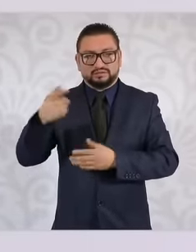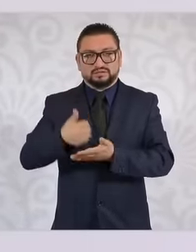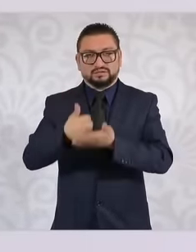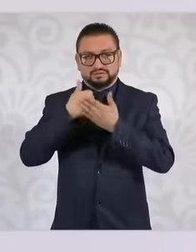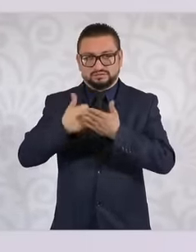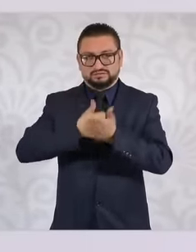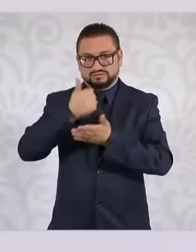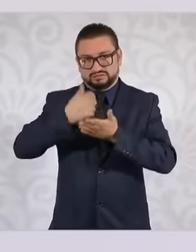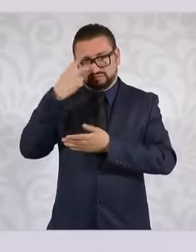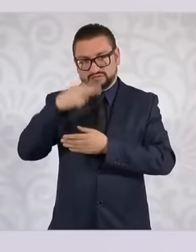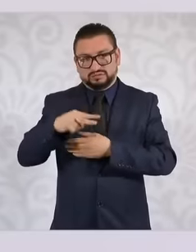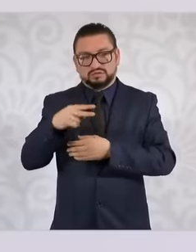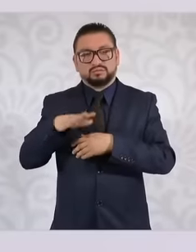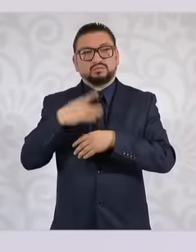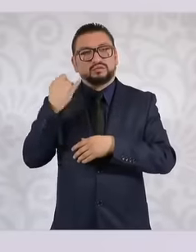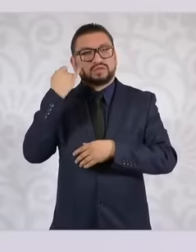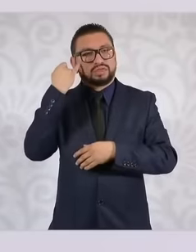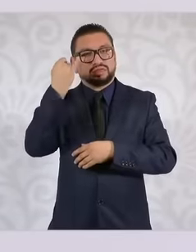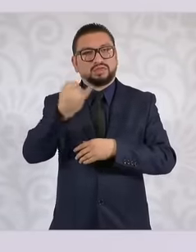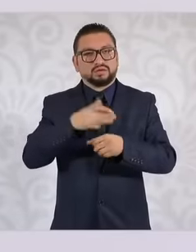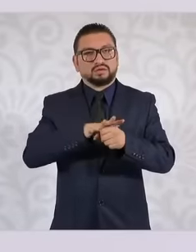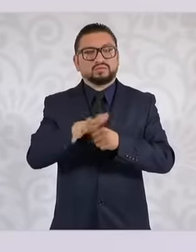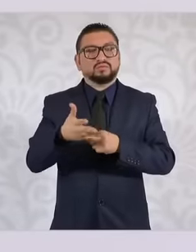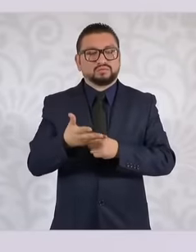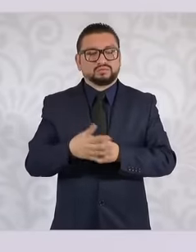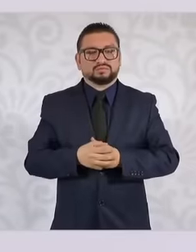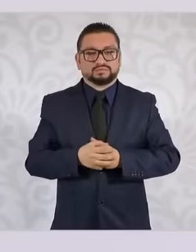ciudad, porque la idea es hacer